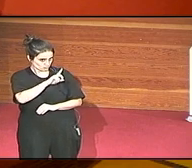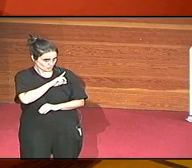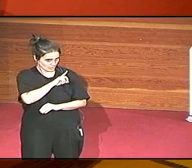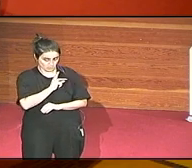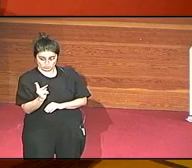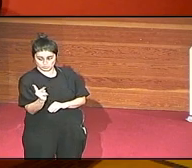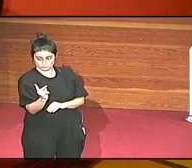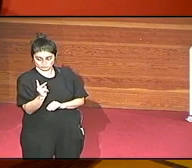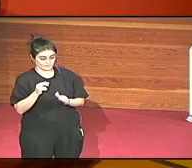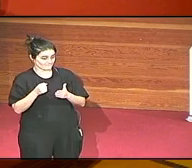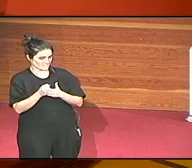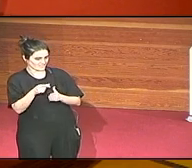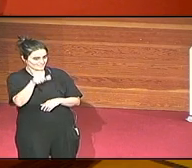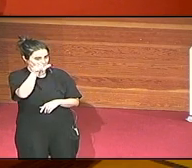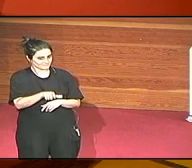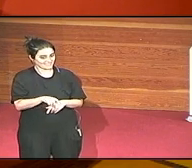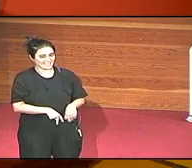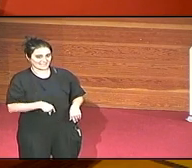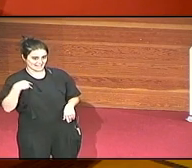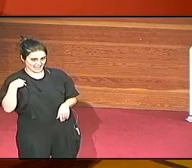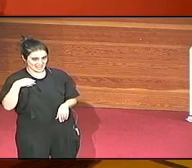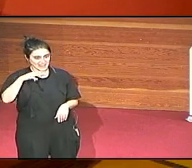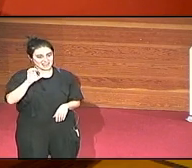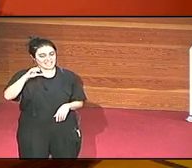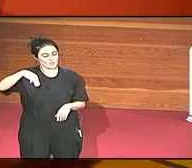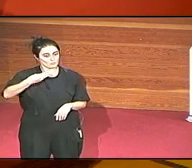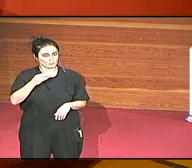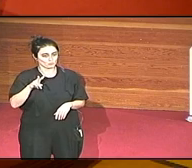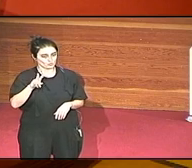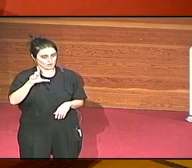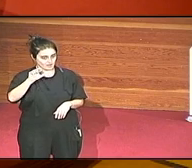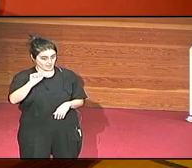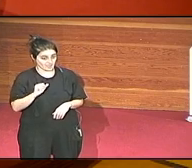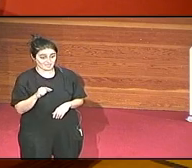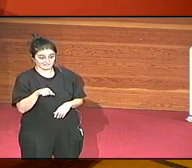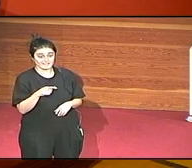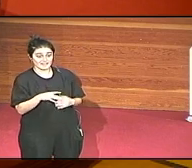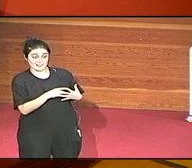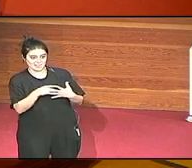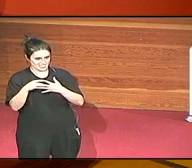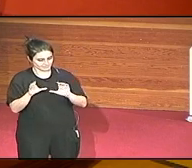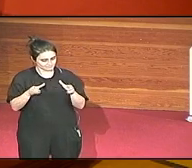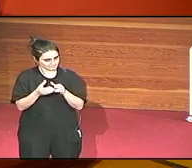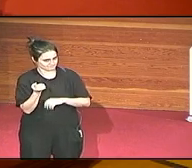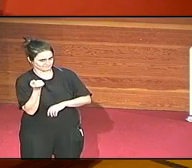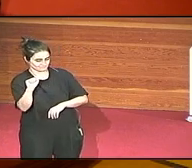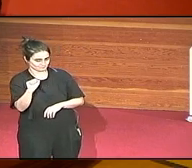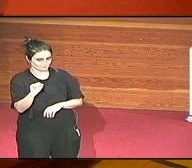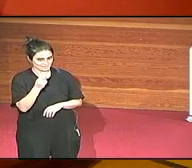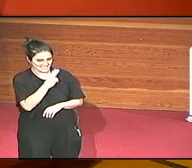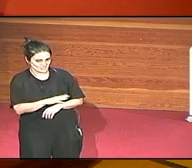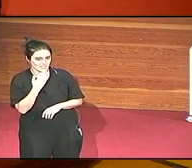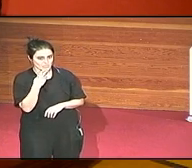del general emura es un líder de un grupo rebelde y tiene a dos niños de 12 años para que le cubran las espaldas